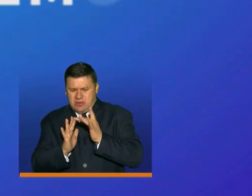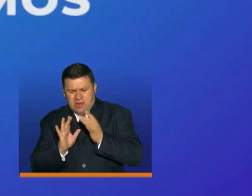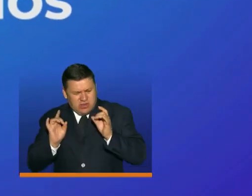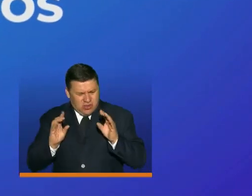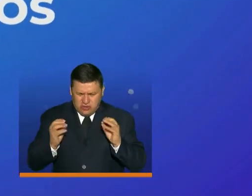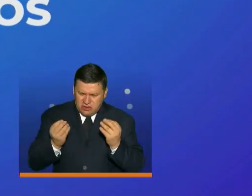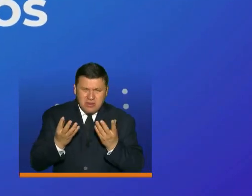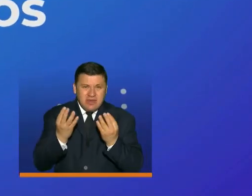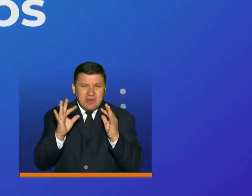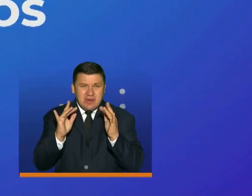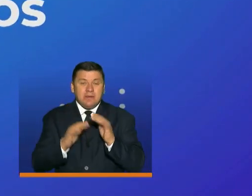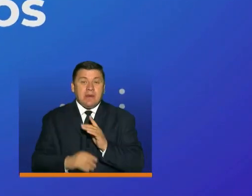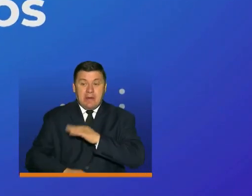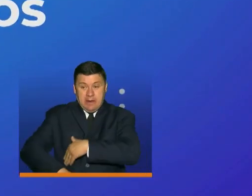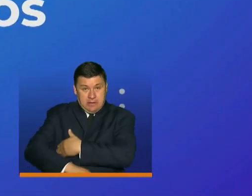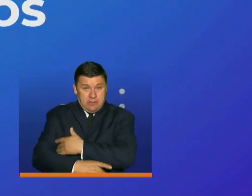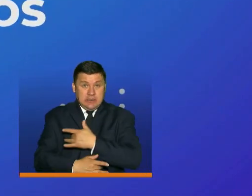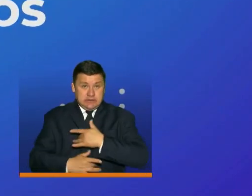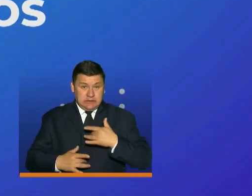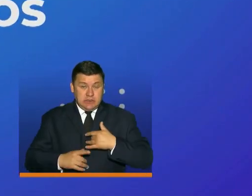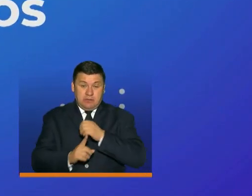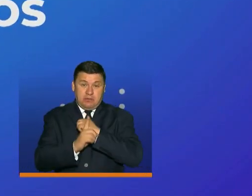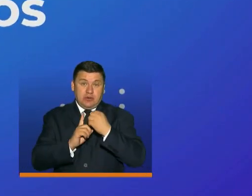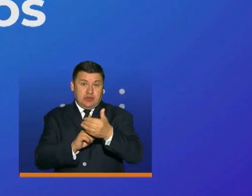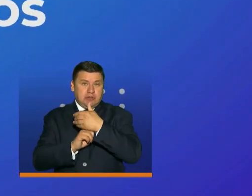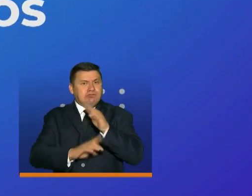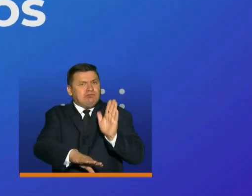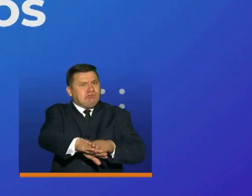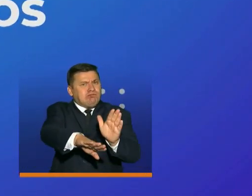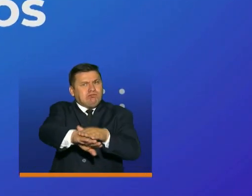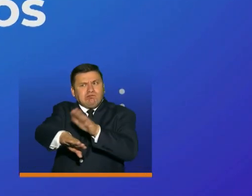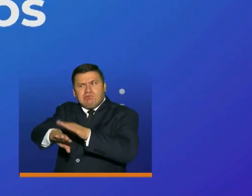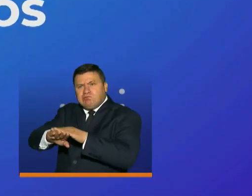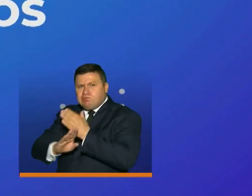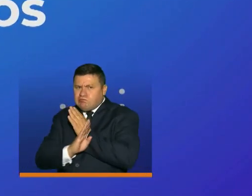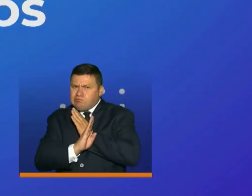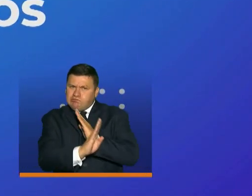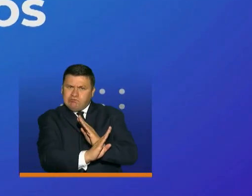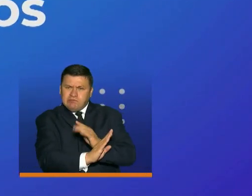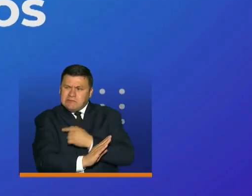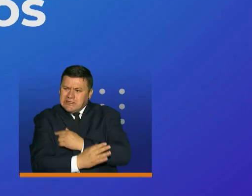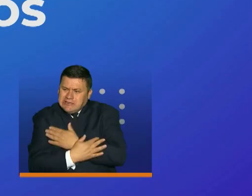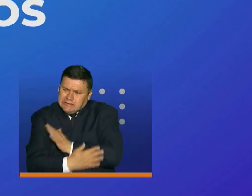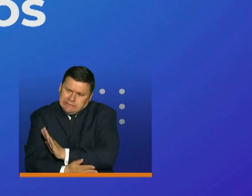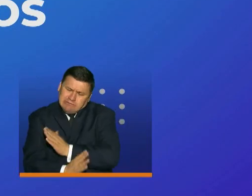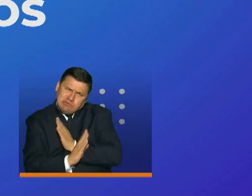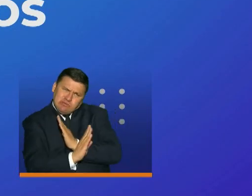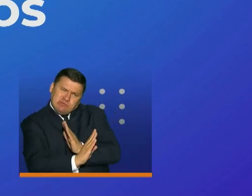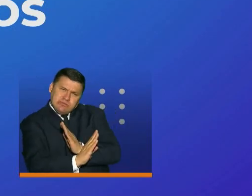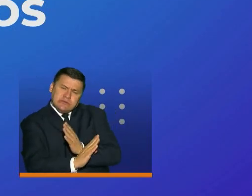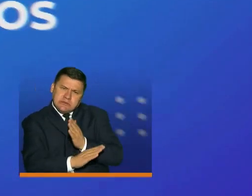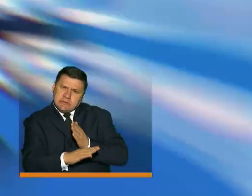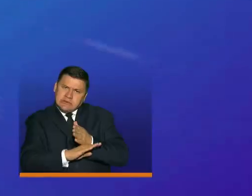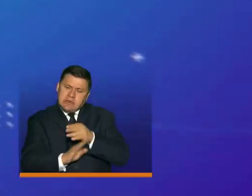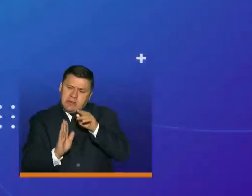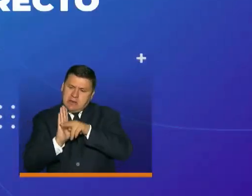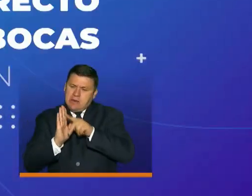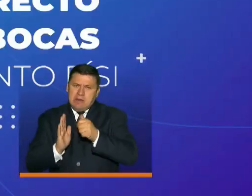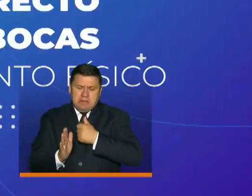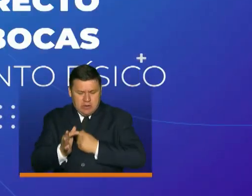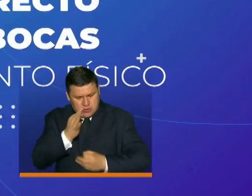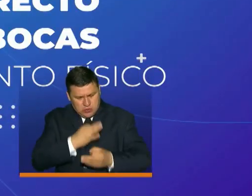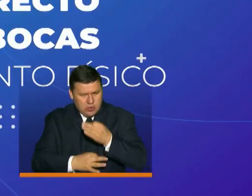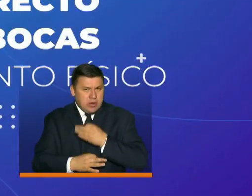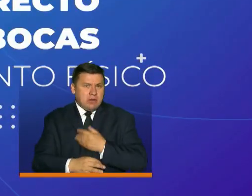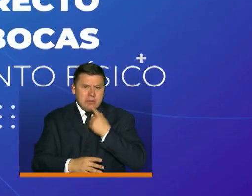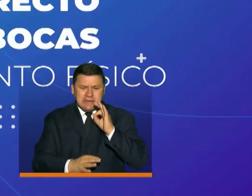esto, desde el Ministerio de Salud y Protección Social se hace el llamado a protegernos y proteger a quienes queremos a través de las medidas de autocuidado